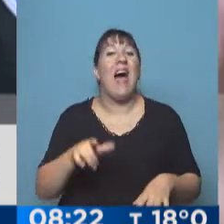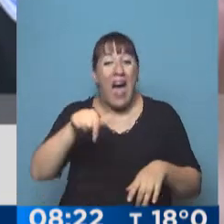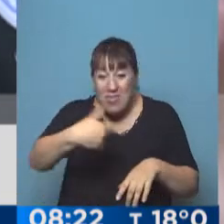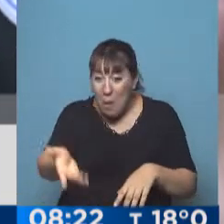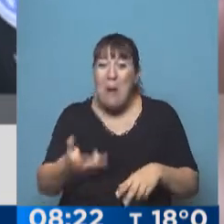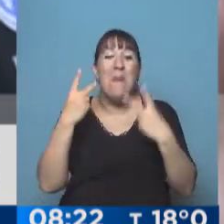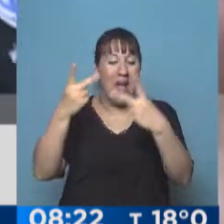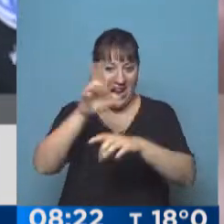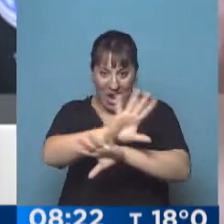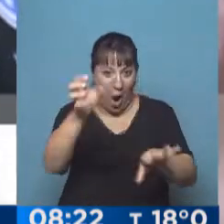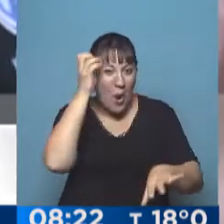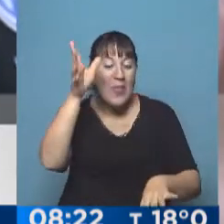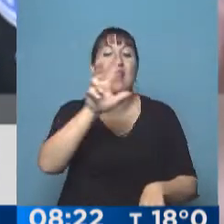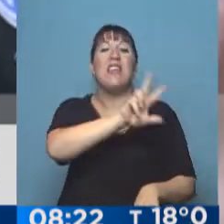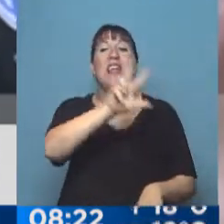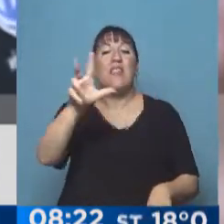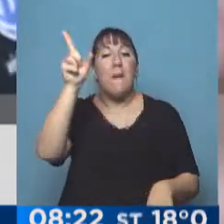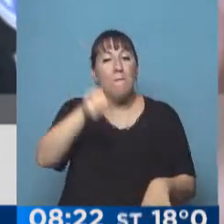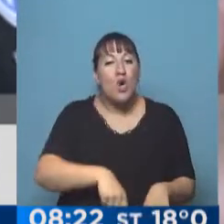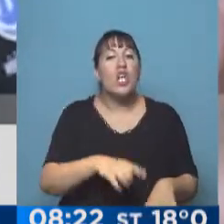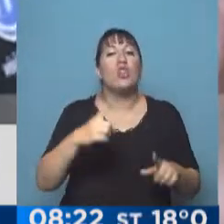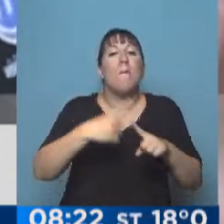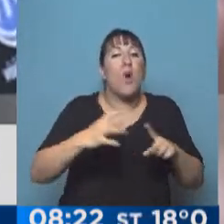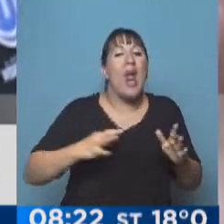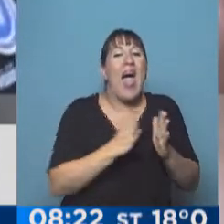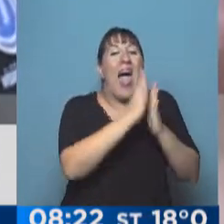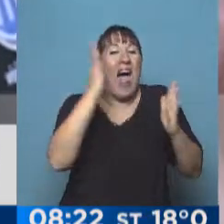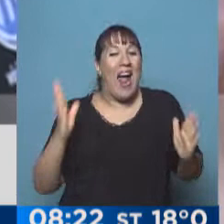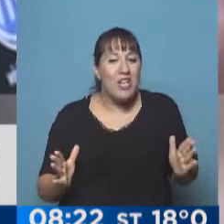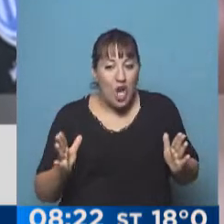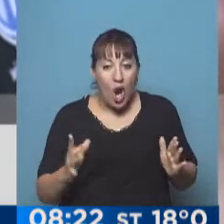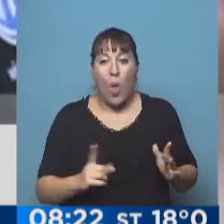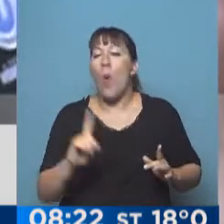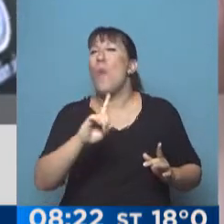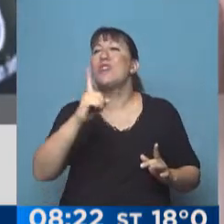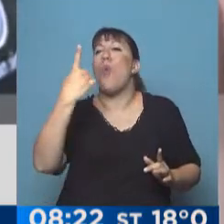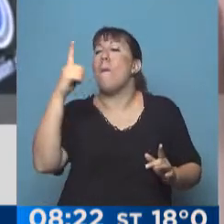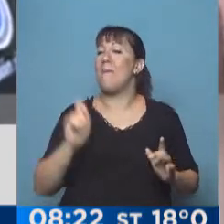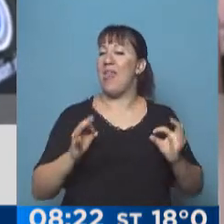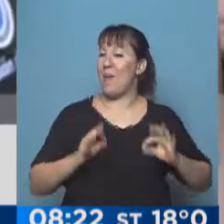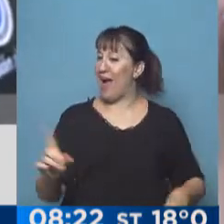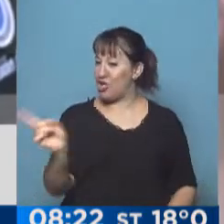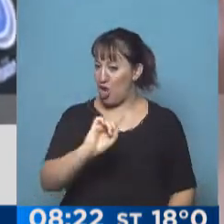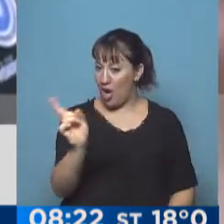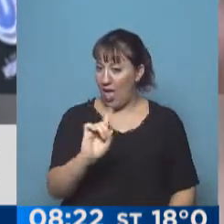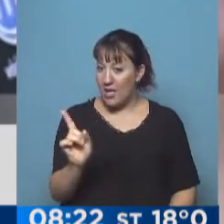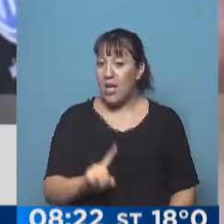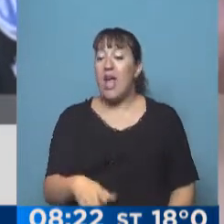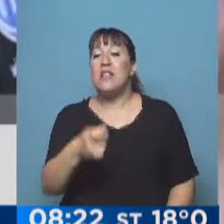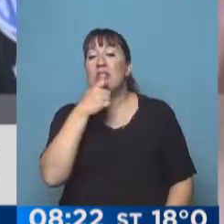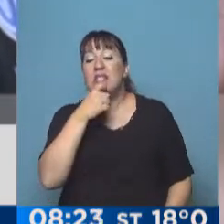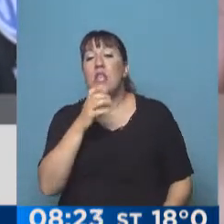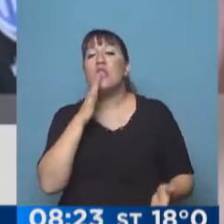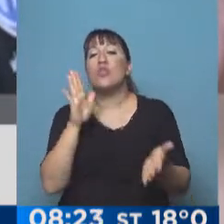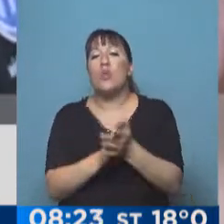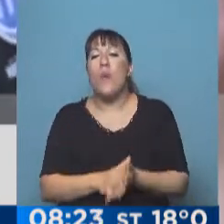ciento el aumento interanual entre octubre y octubre 33 por ciento y no es un mes de vacaciones sí sí tenemos que vernos del punto de vista del